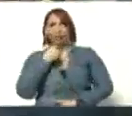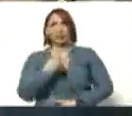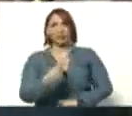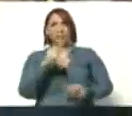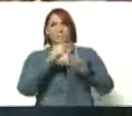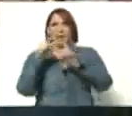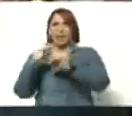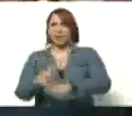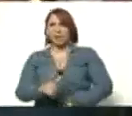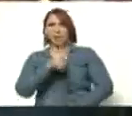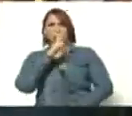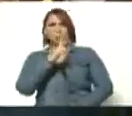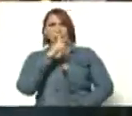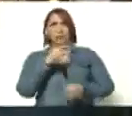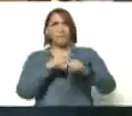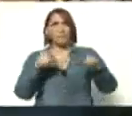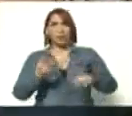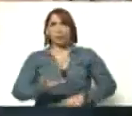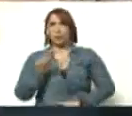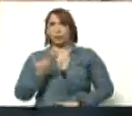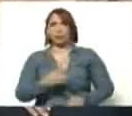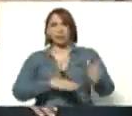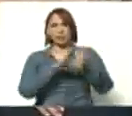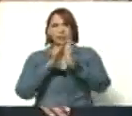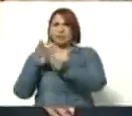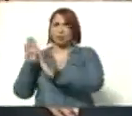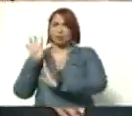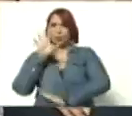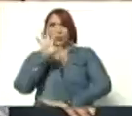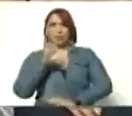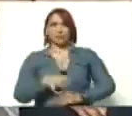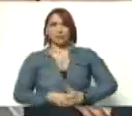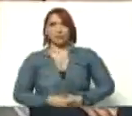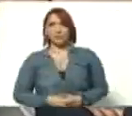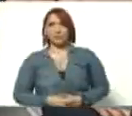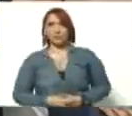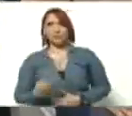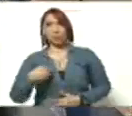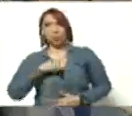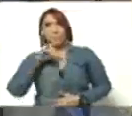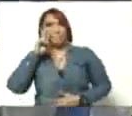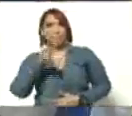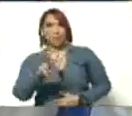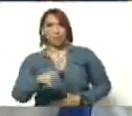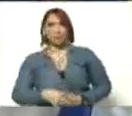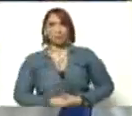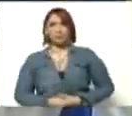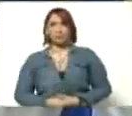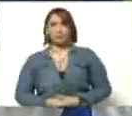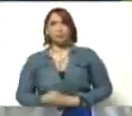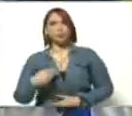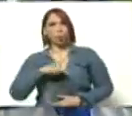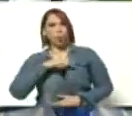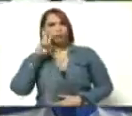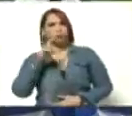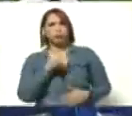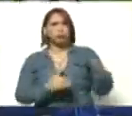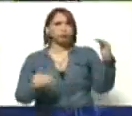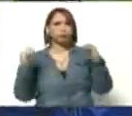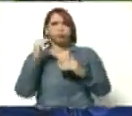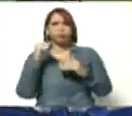era terrible, pero es muy importante para el desarrollo del país. Y aquí lo estamos viendo. Hemos visto también un